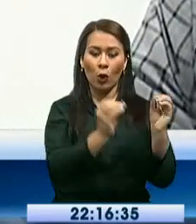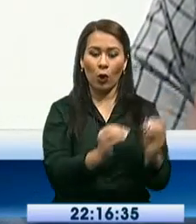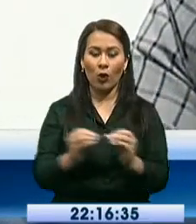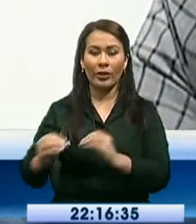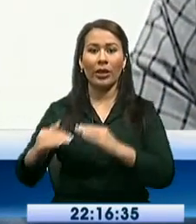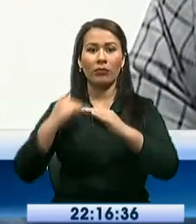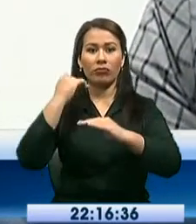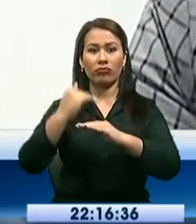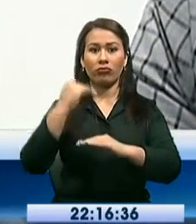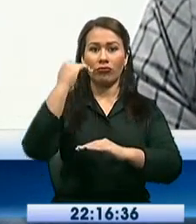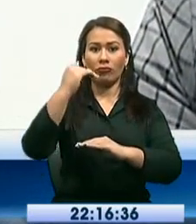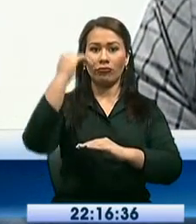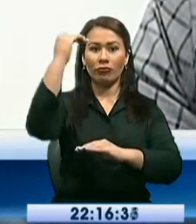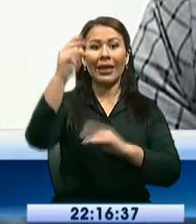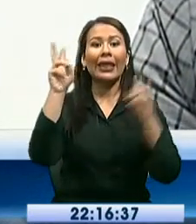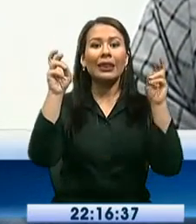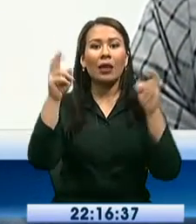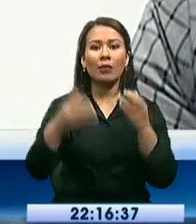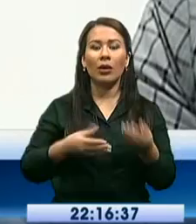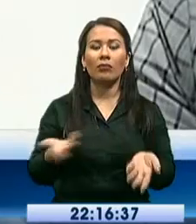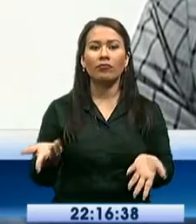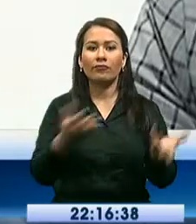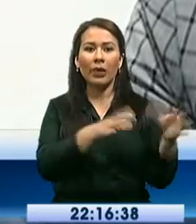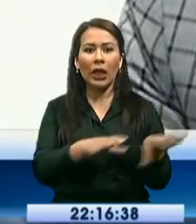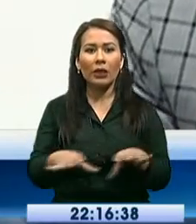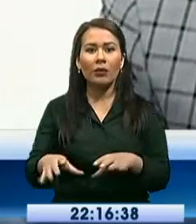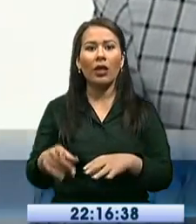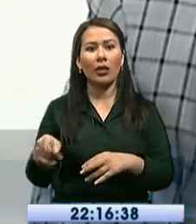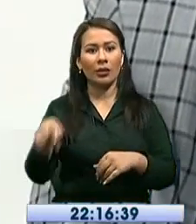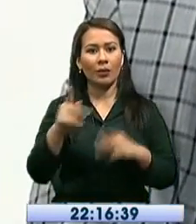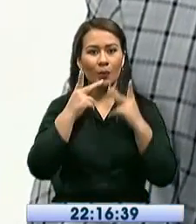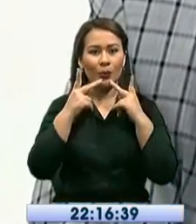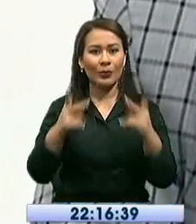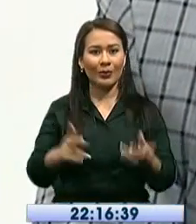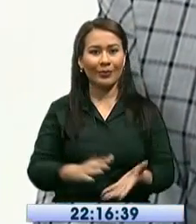organización y los temas logísticos desde los criterios técnicos más adecuados.